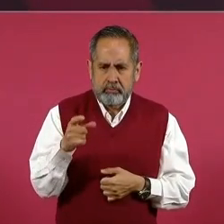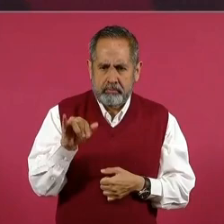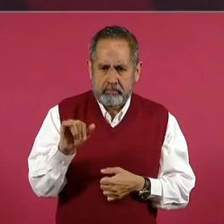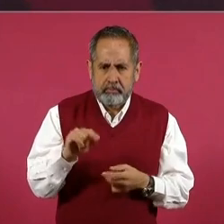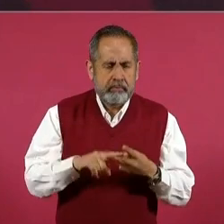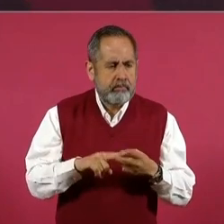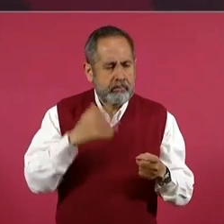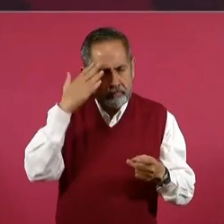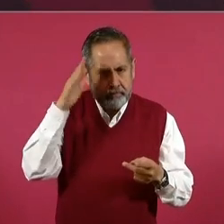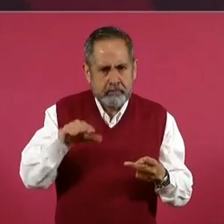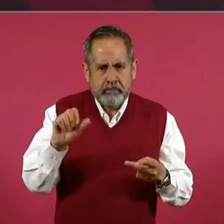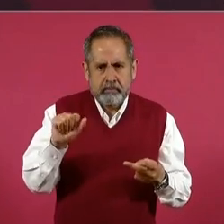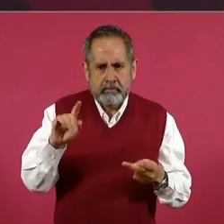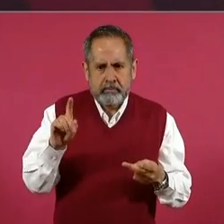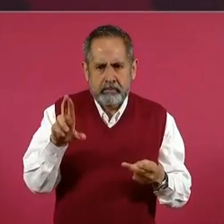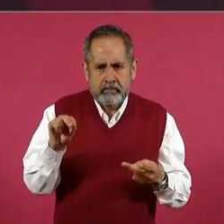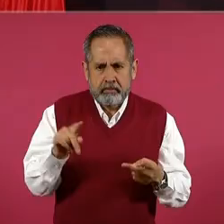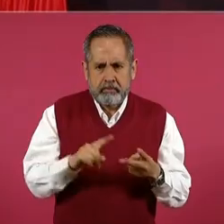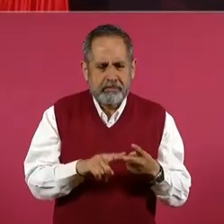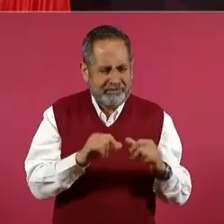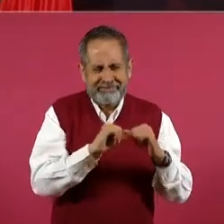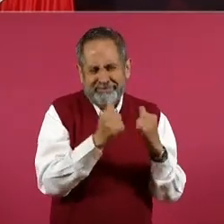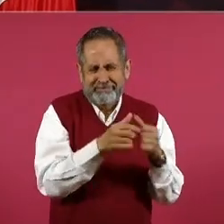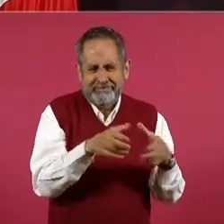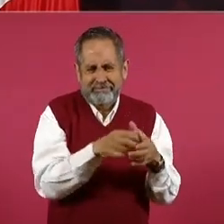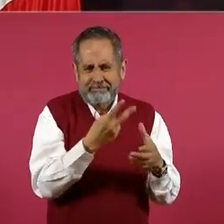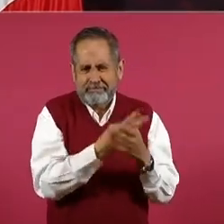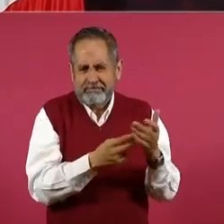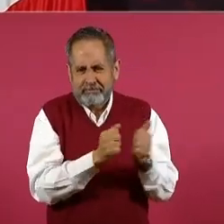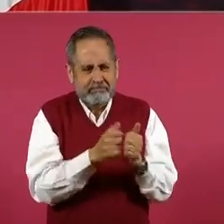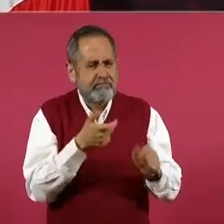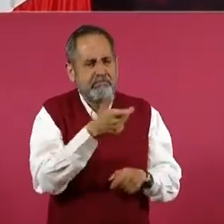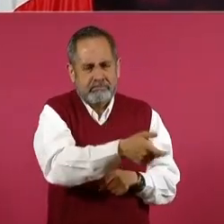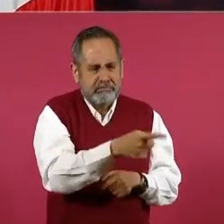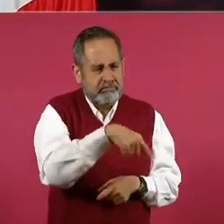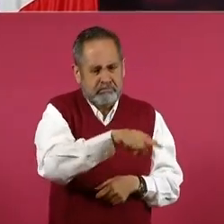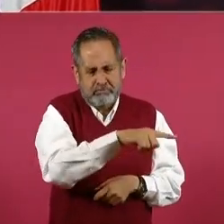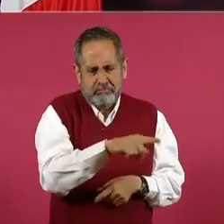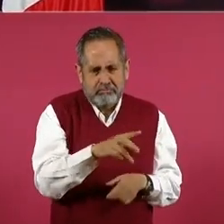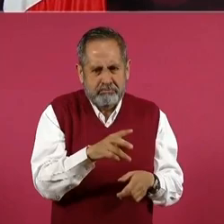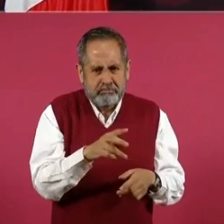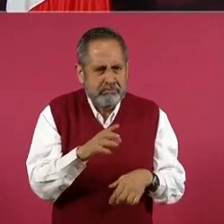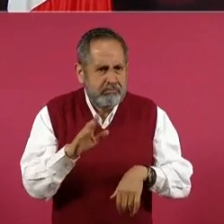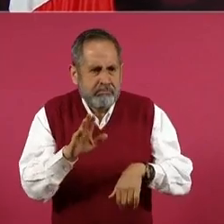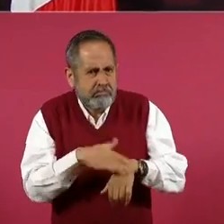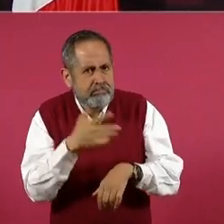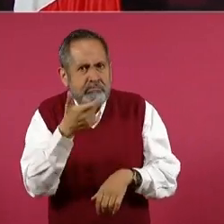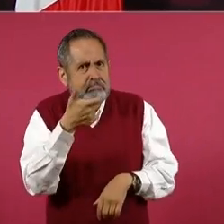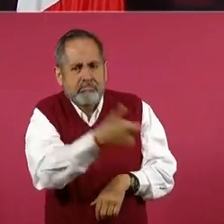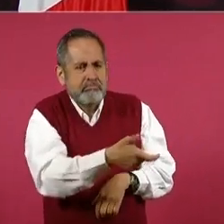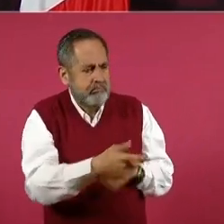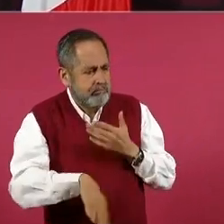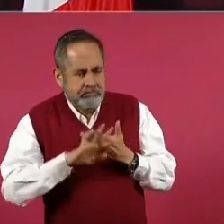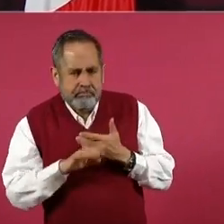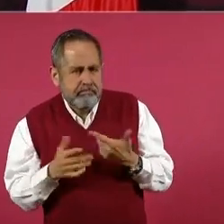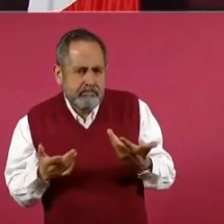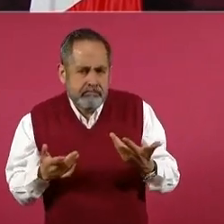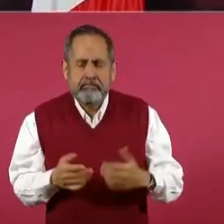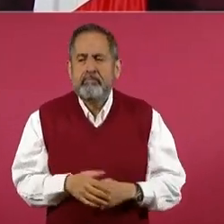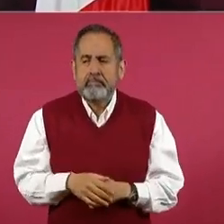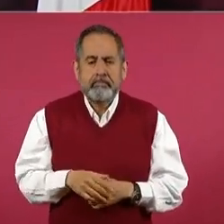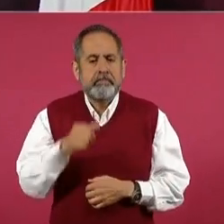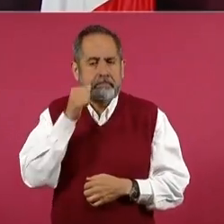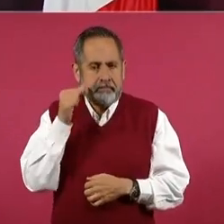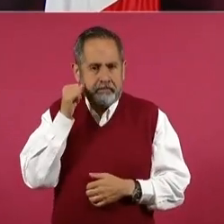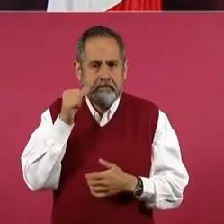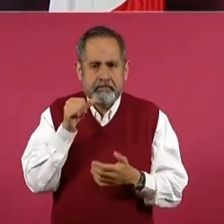Amparo Casar y a la asociación que manejan. Y ya ayer se envió